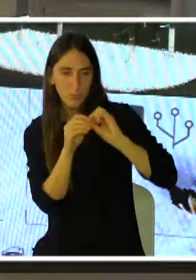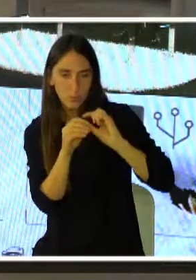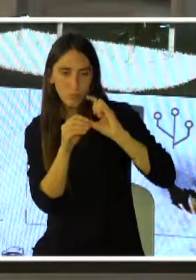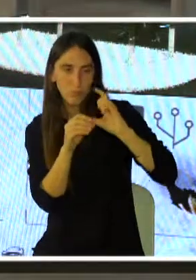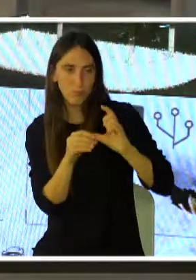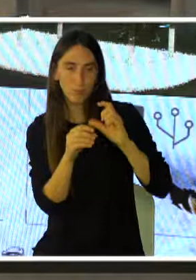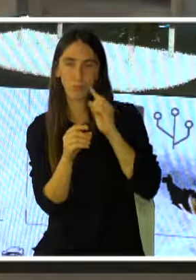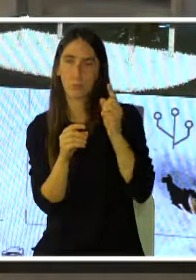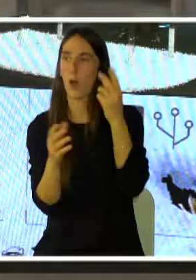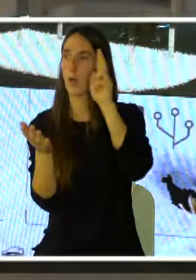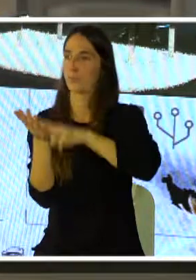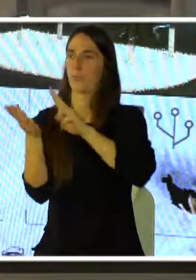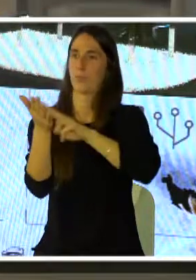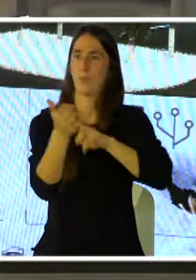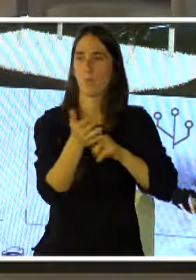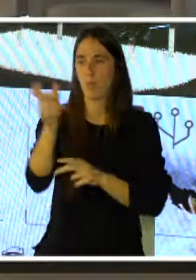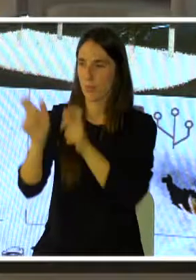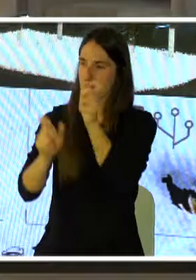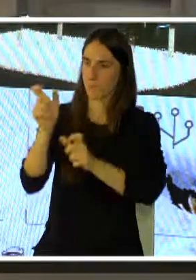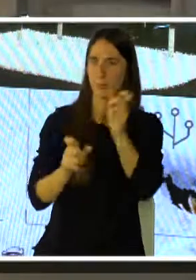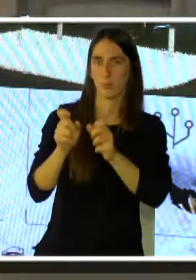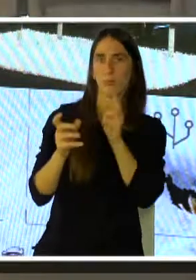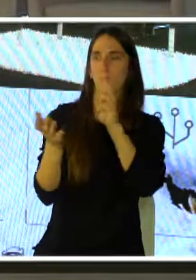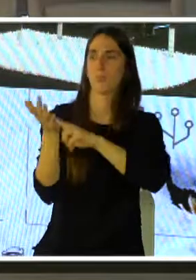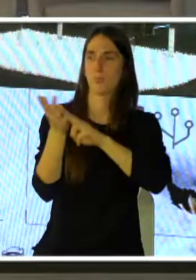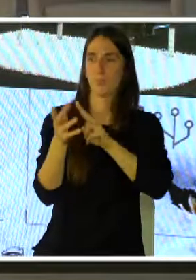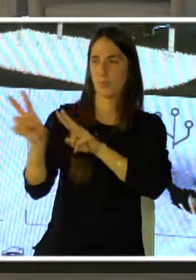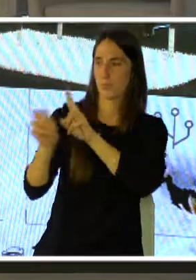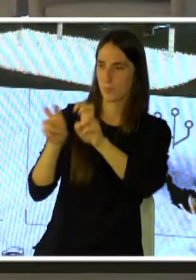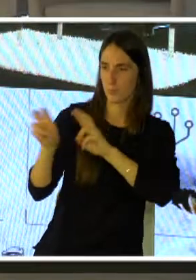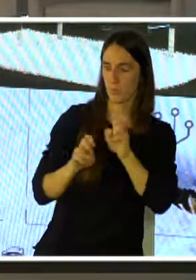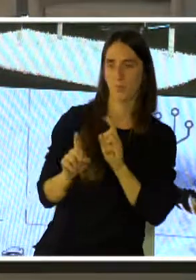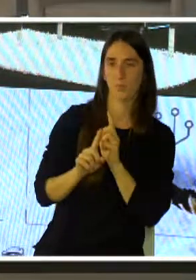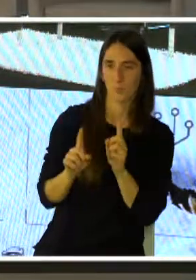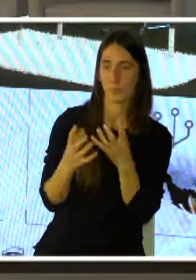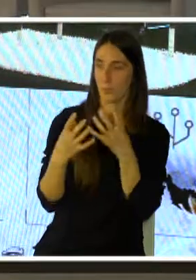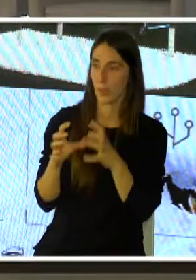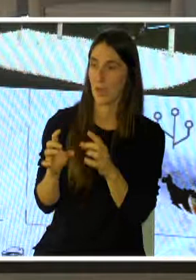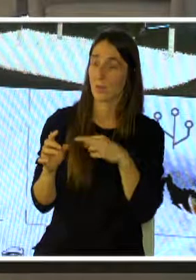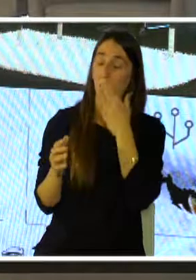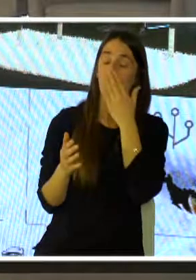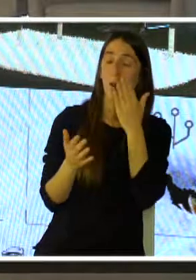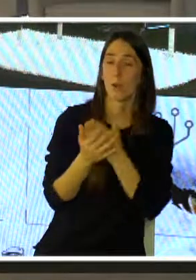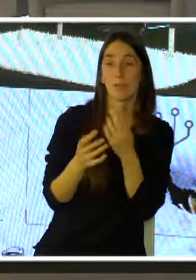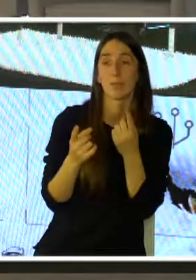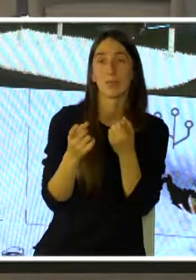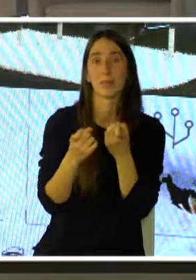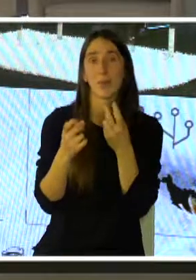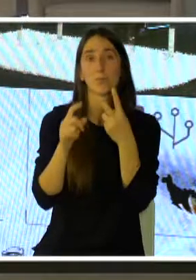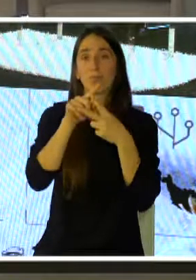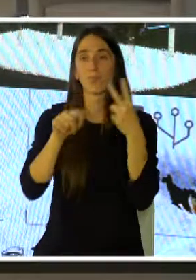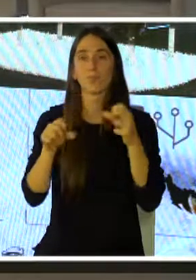sin incrementar los impuestos, porque esto obviamente que es un lineamiento que tenemos del intendente. Y para esto último tenemos que hacer dos